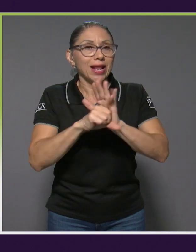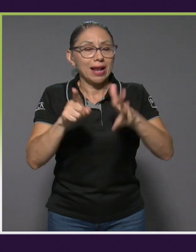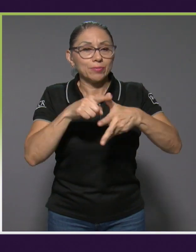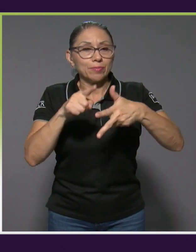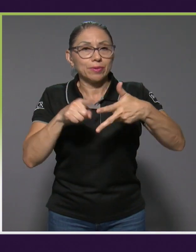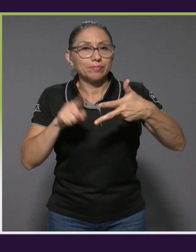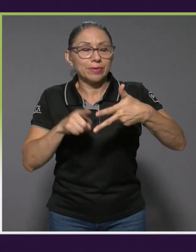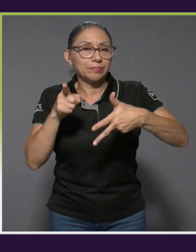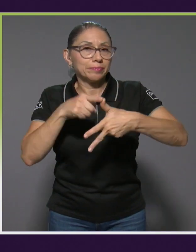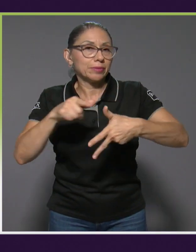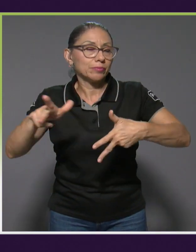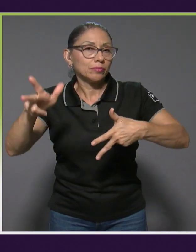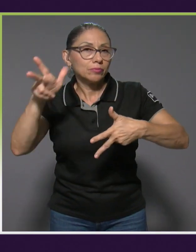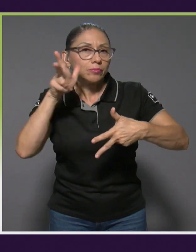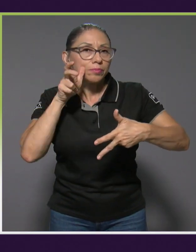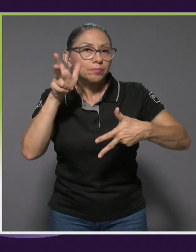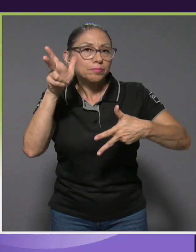escuchar,